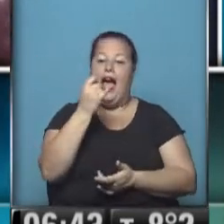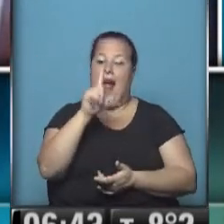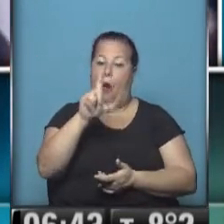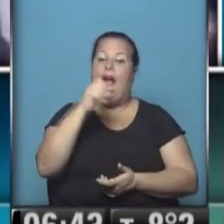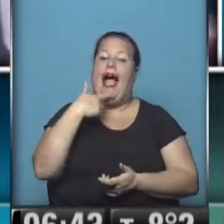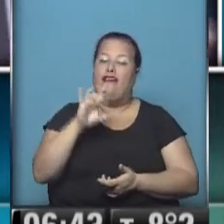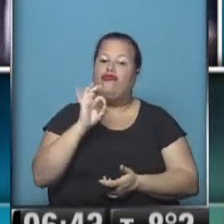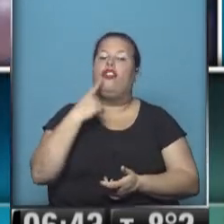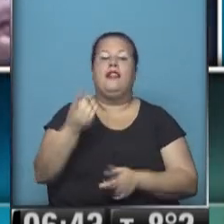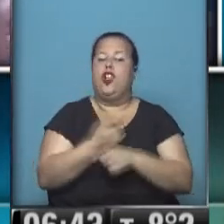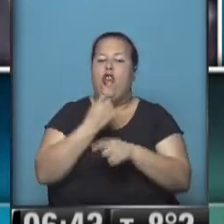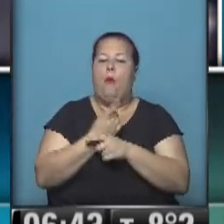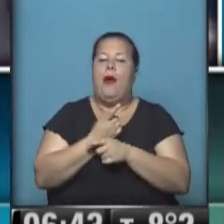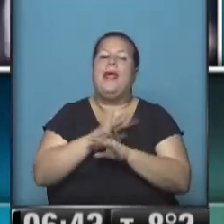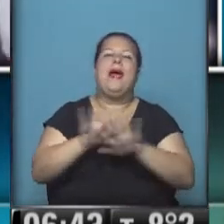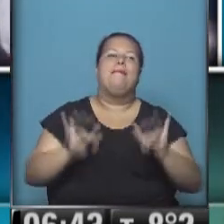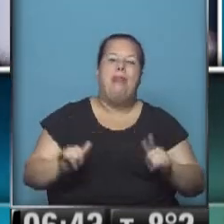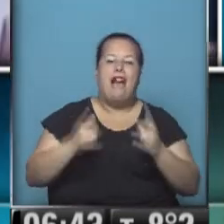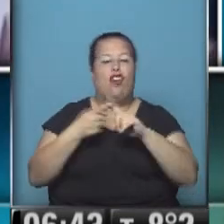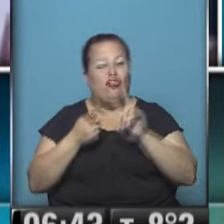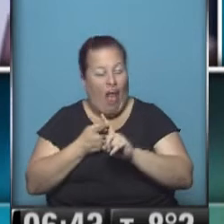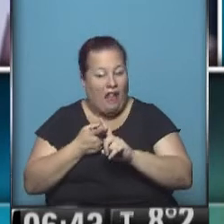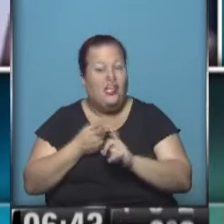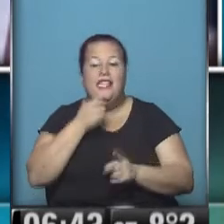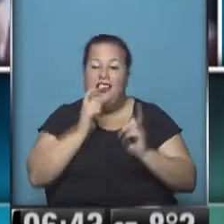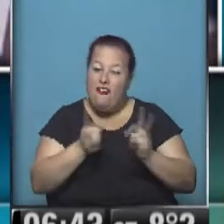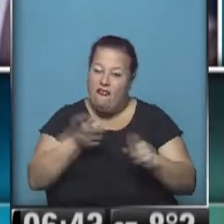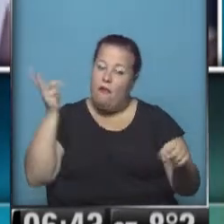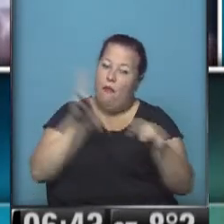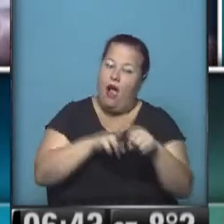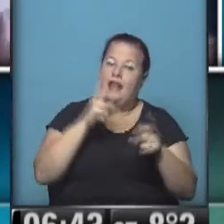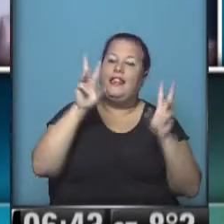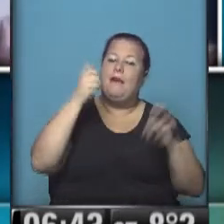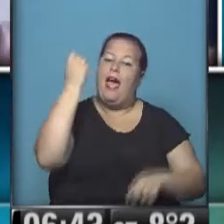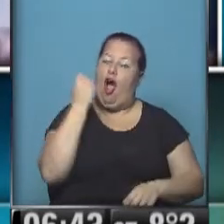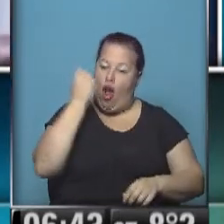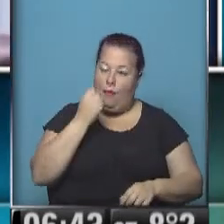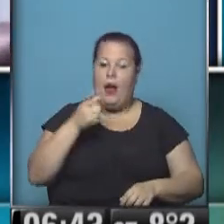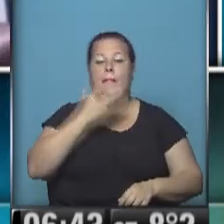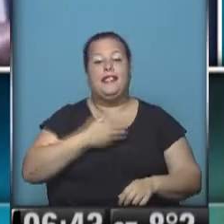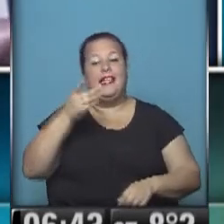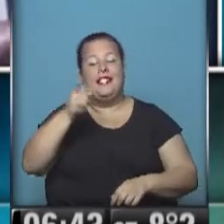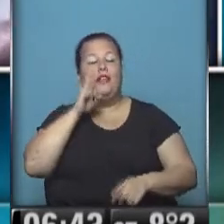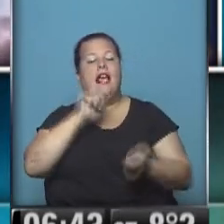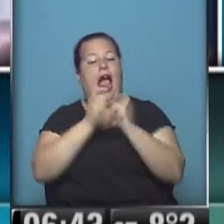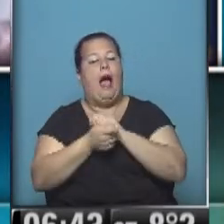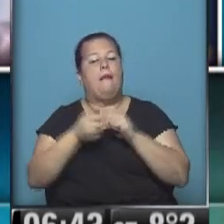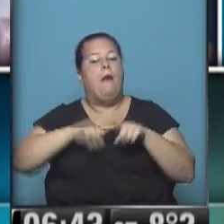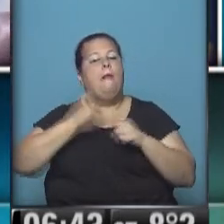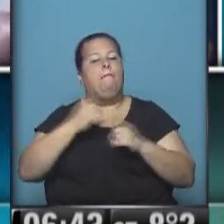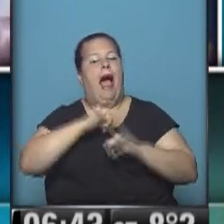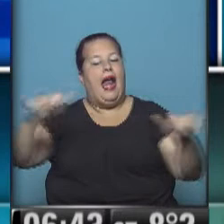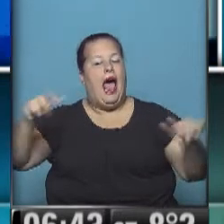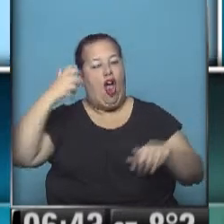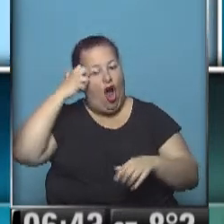advirtió que no podrá haber una normalización de las relaciones mientras persiste el bloqueo económico obama le reclamó reformas políticas para convencer al